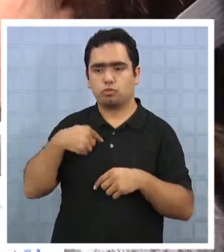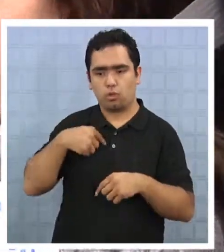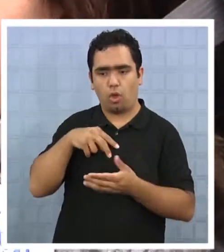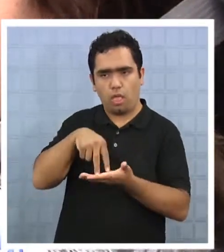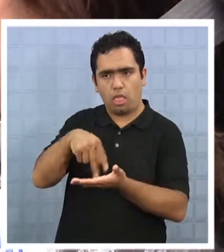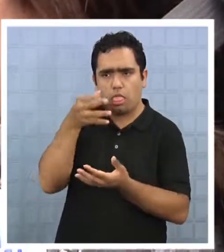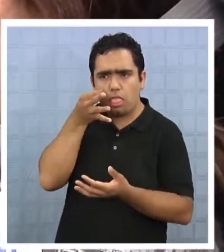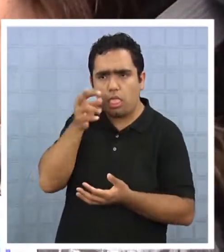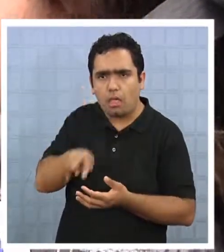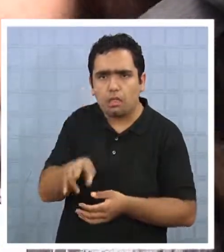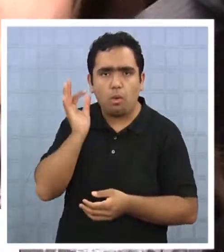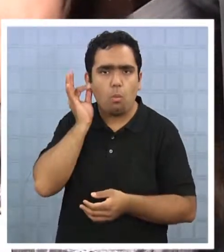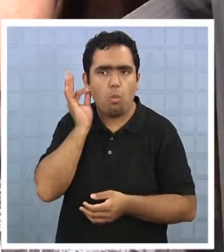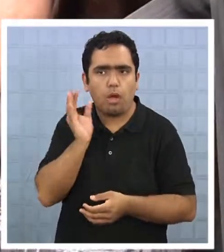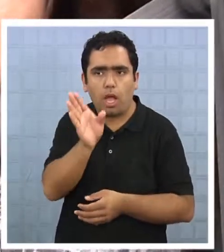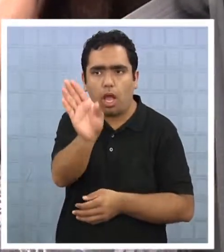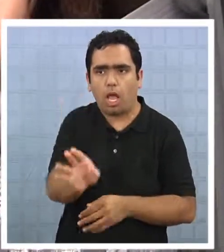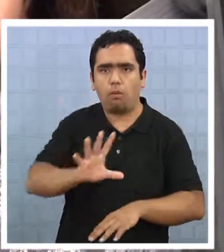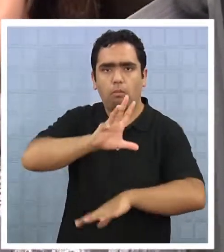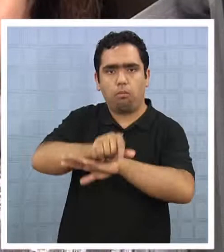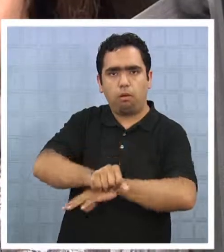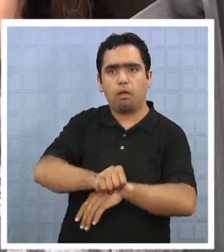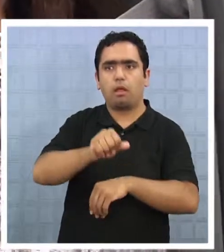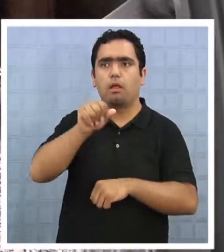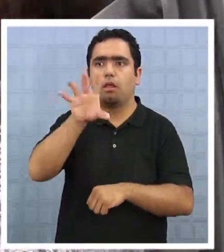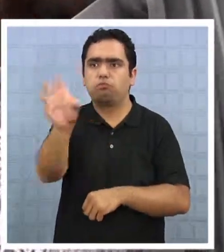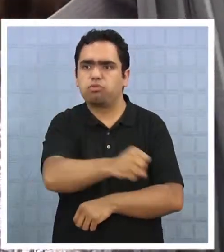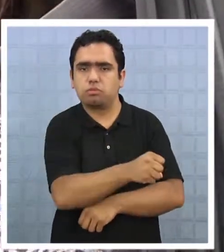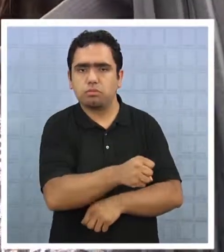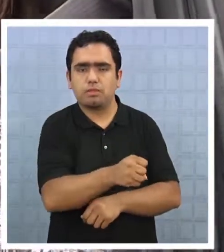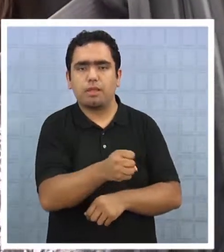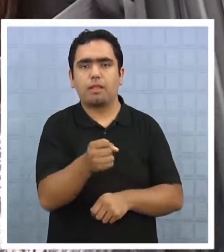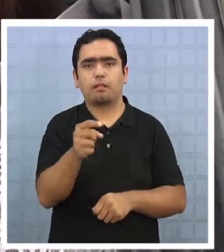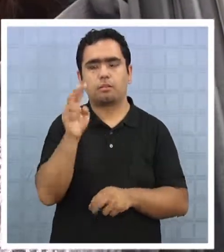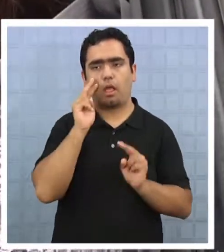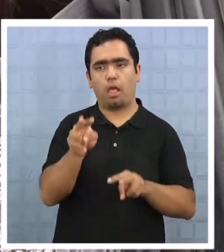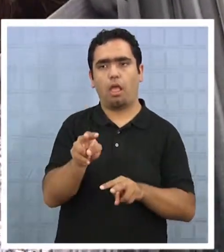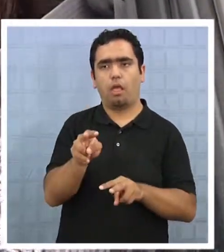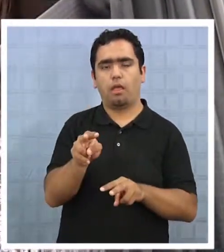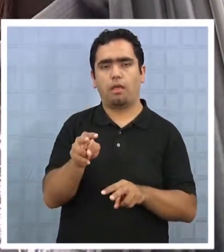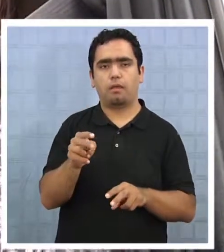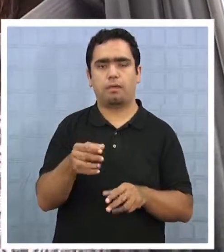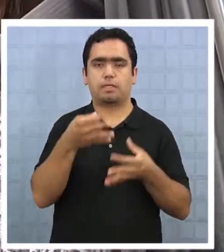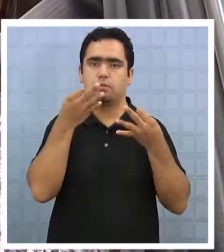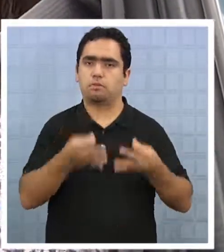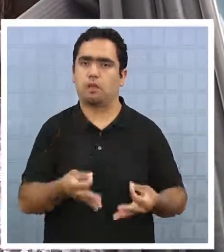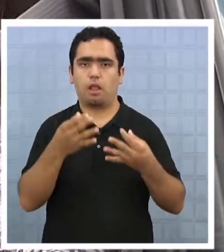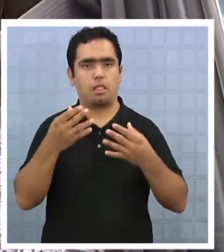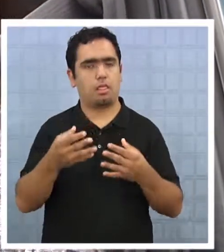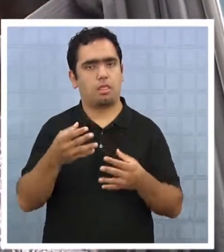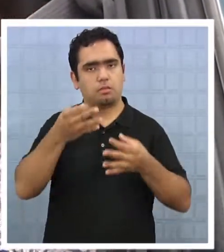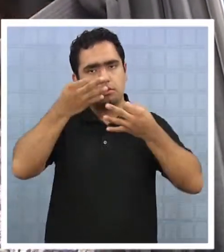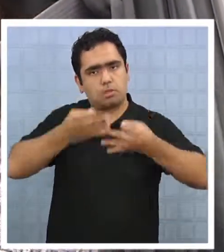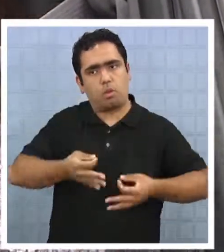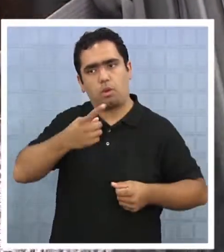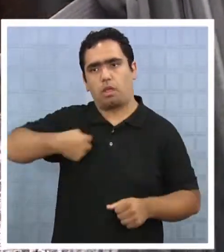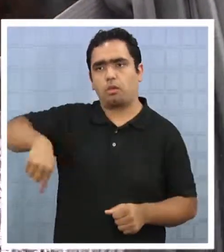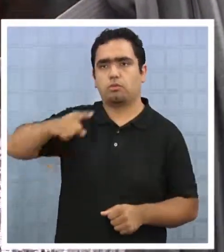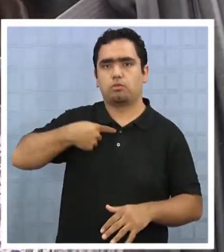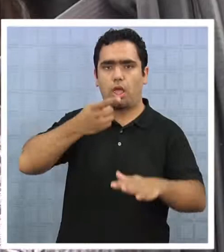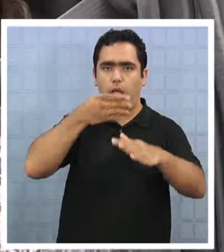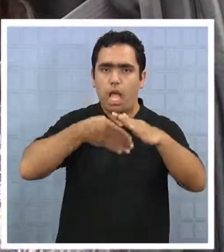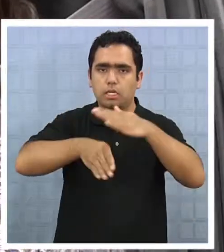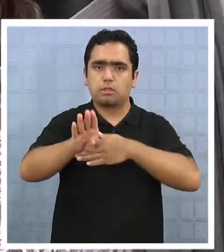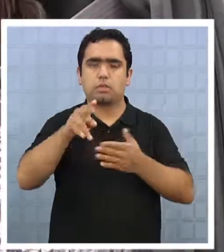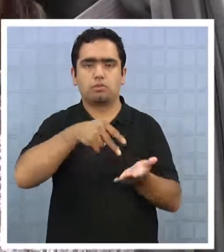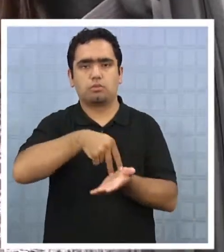fui testigo una vez, justamente en esta misma posición, de una señora que fue asaltada, y me parece excelente por la seguridad de todas las personas